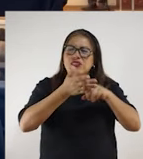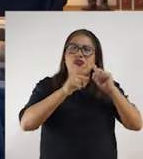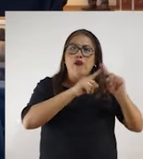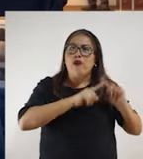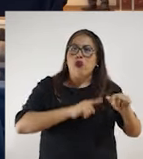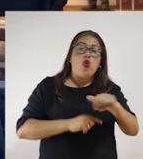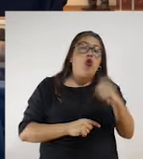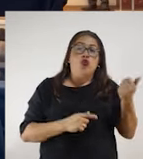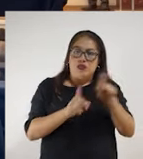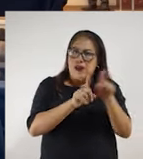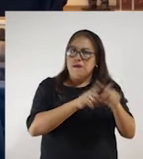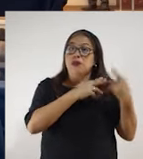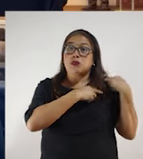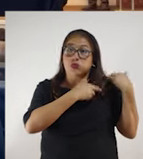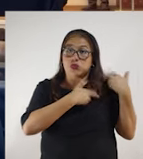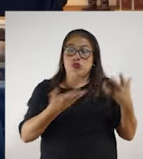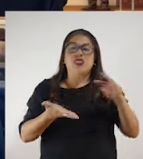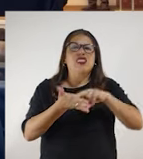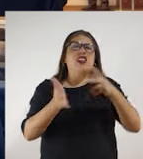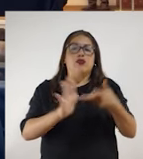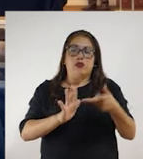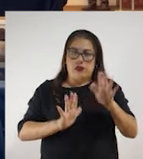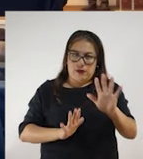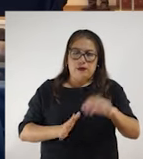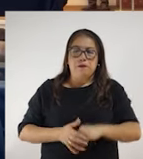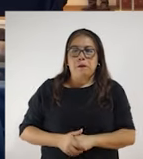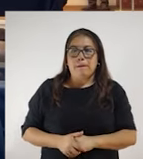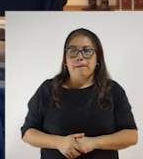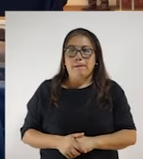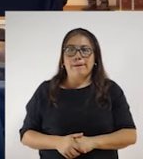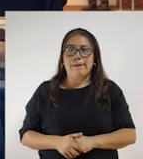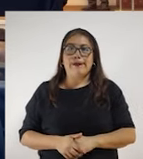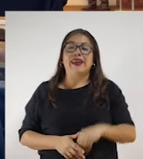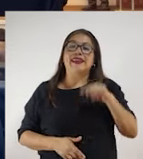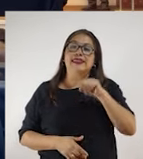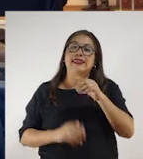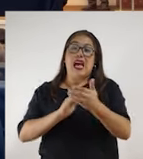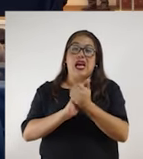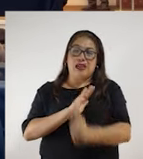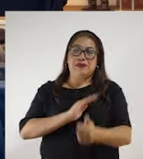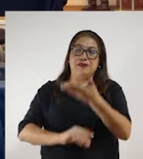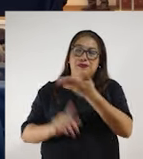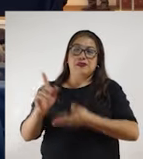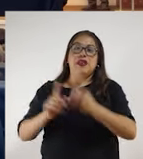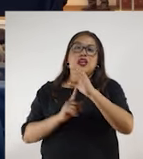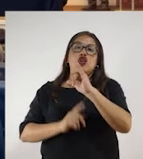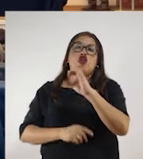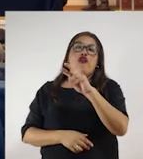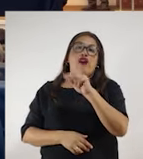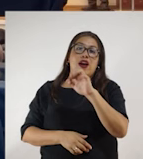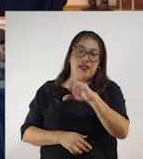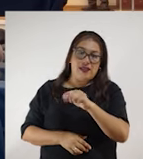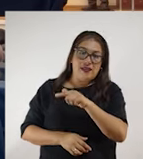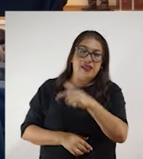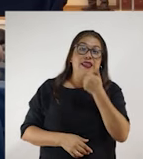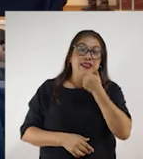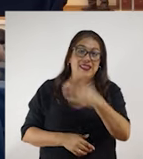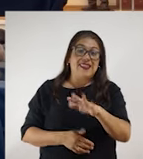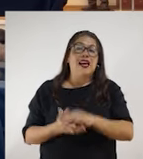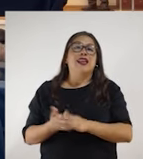otras obligaciones, ¿no? Es decir, lo que bien nuestra doctora Giovanni Rivera ha mencionado,